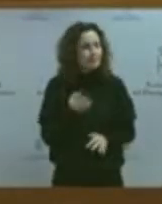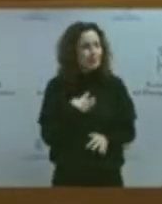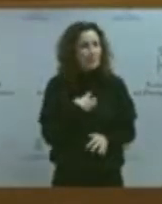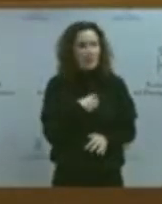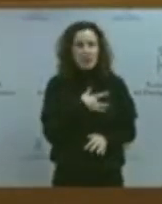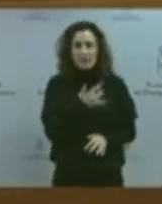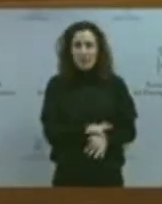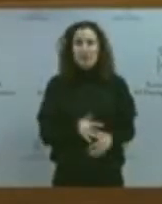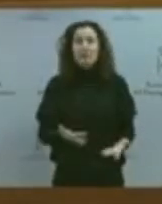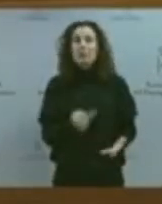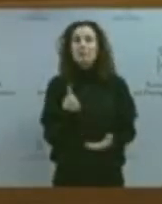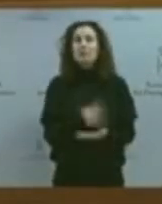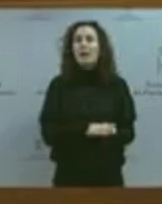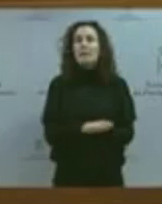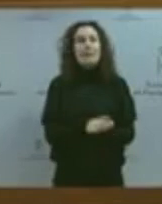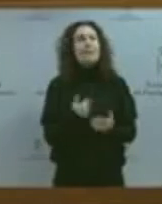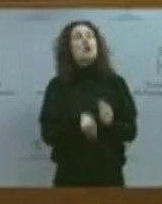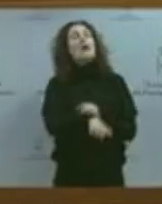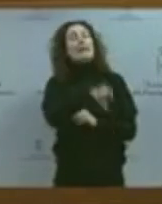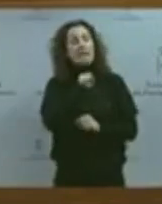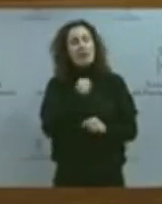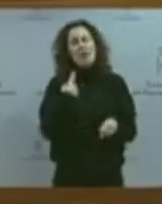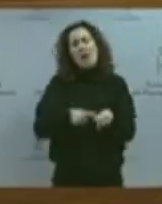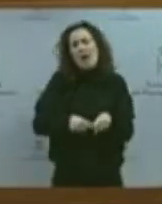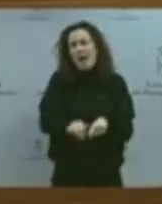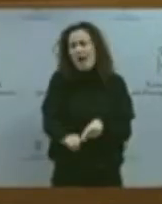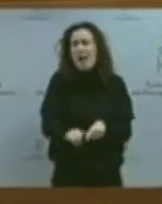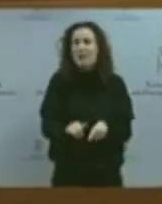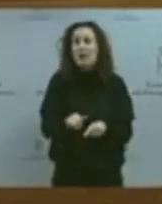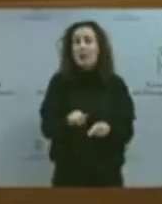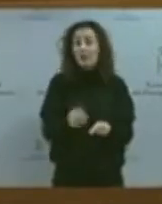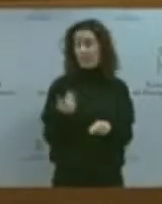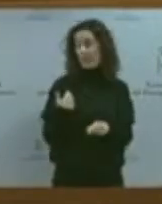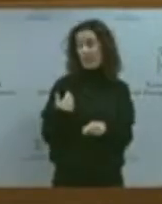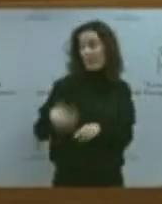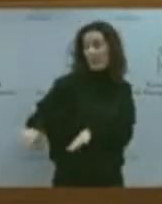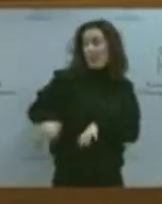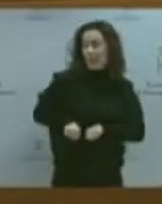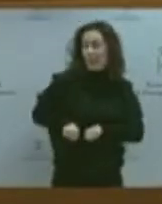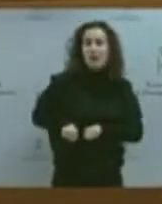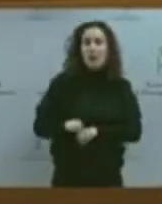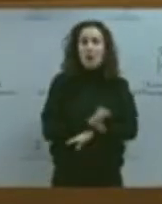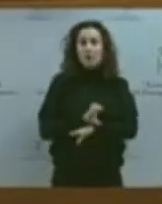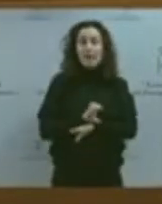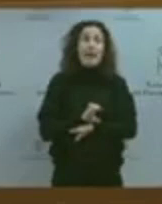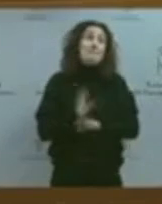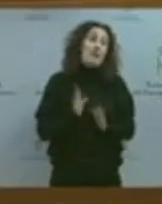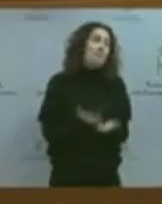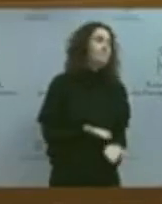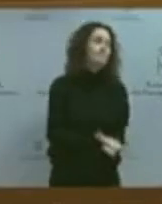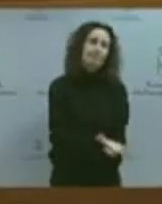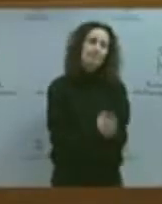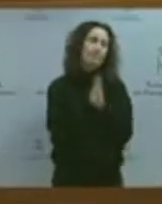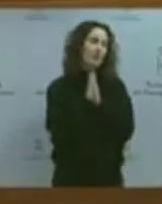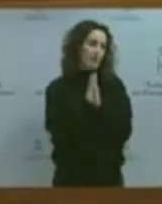perfectamente que usted tiene muchas cosas detrás, que acaba de llegar al cargo, pero ahora mismo lo que le piden las familias, lo que pedimos este grupo parlamentario, lo que